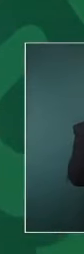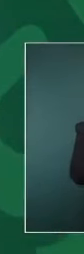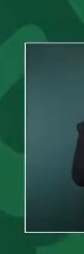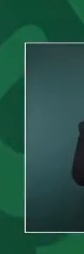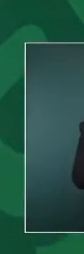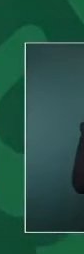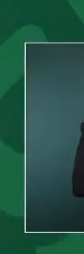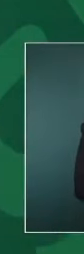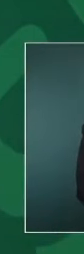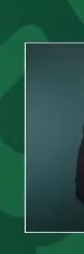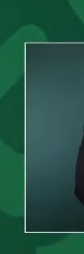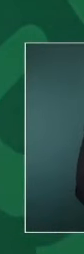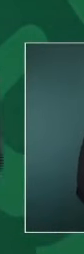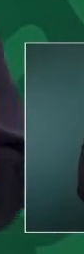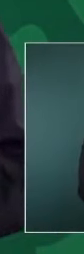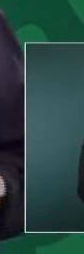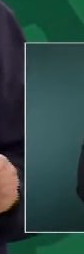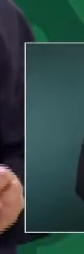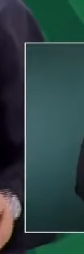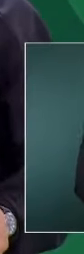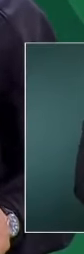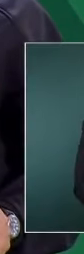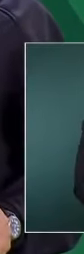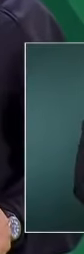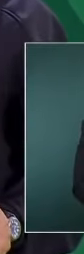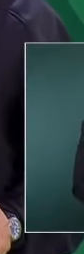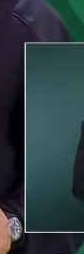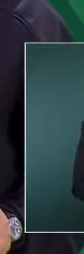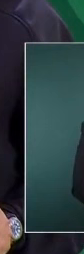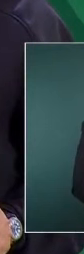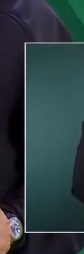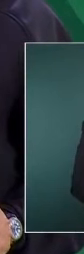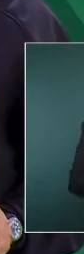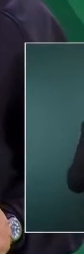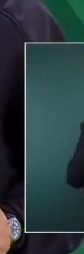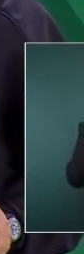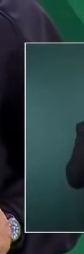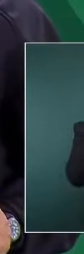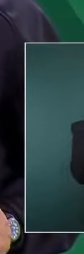para aprovechar espacios en medios,